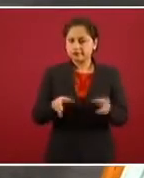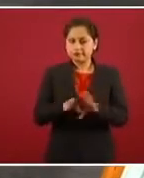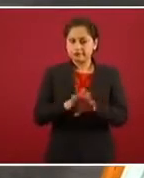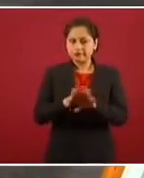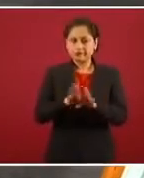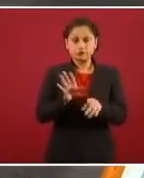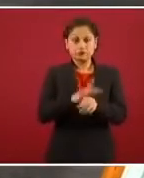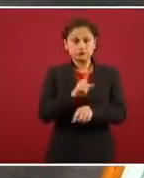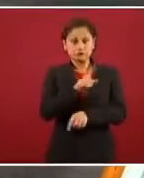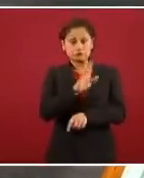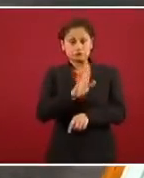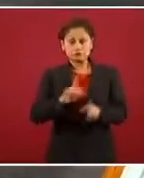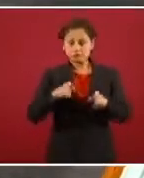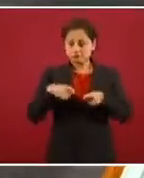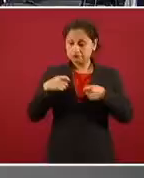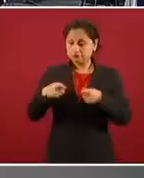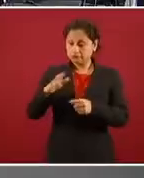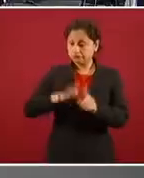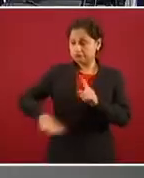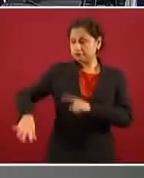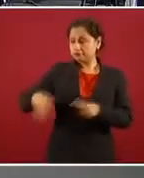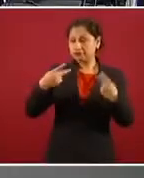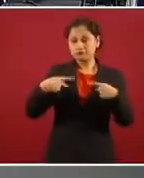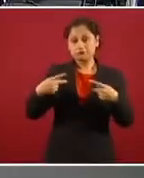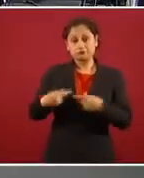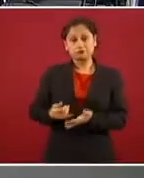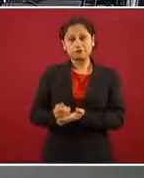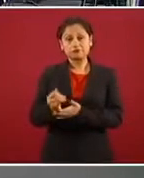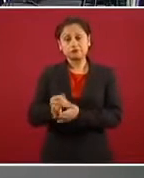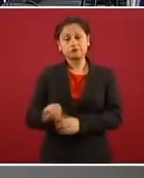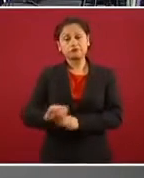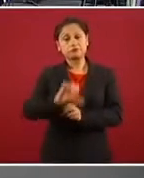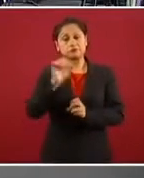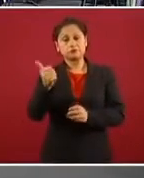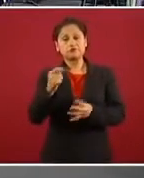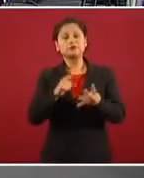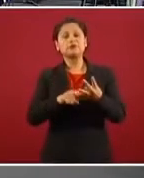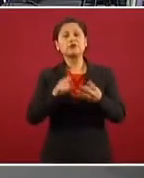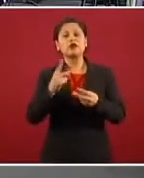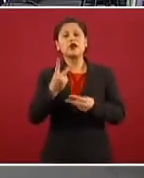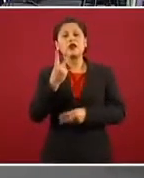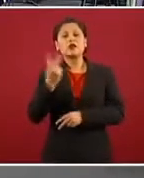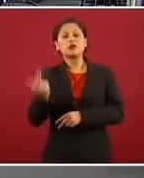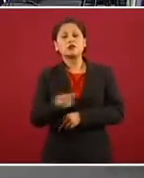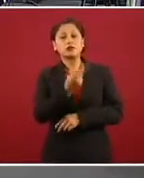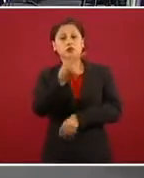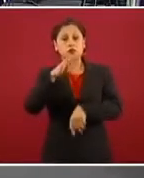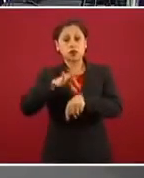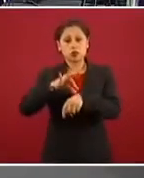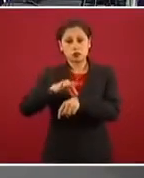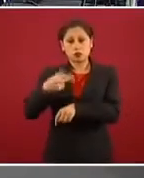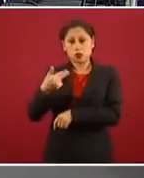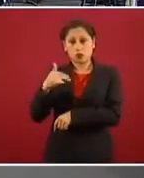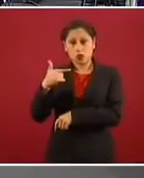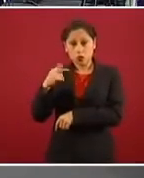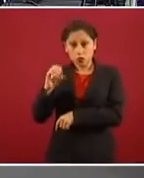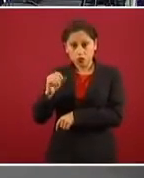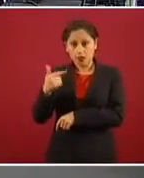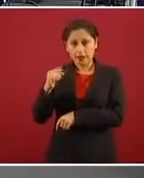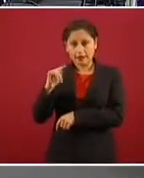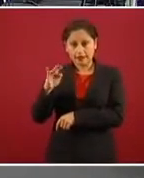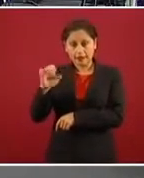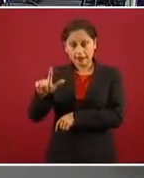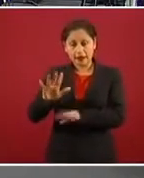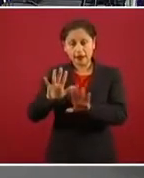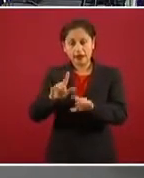voluntad del pueblo? Y dos preguntas para don Hugo, para el doctor Hugo López-Gatell. La primera es si nos